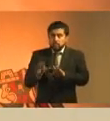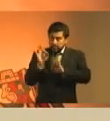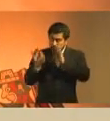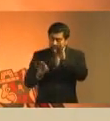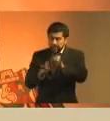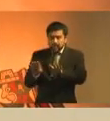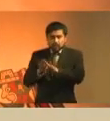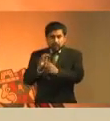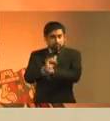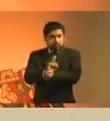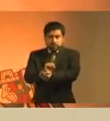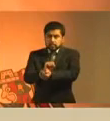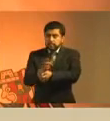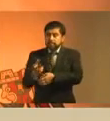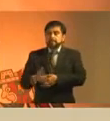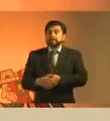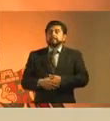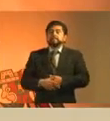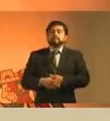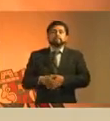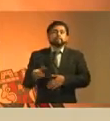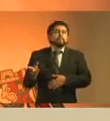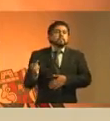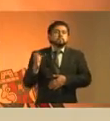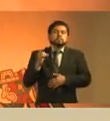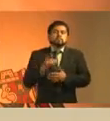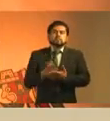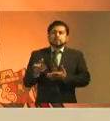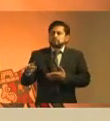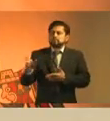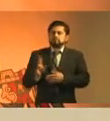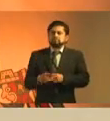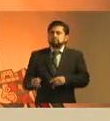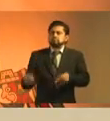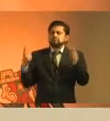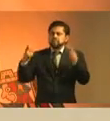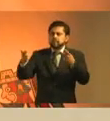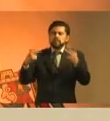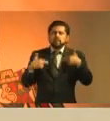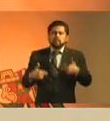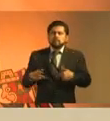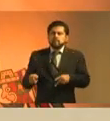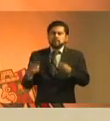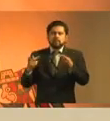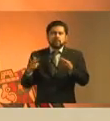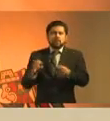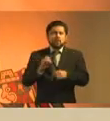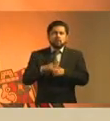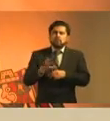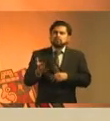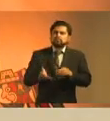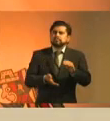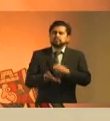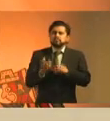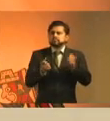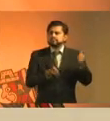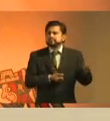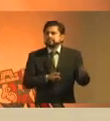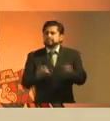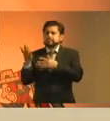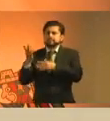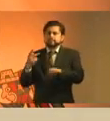como esclavos eran esclavos y podían comprarse y venderse podían exportar a cuba por un precio